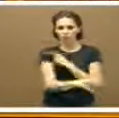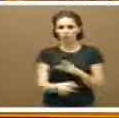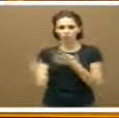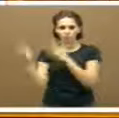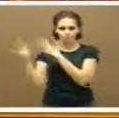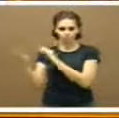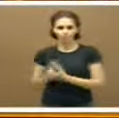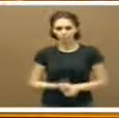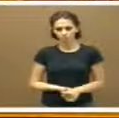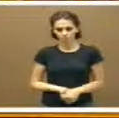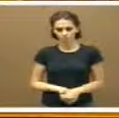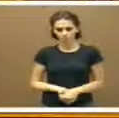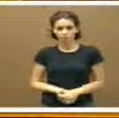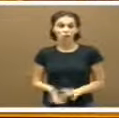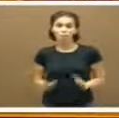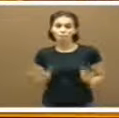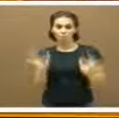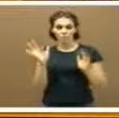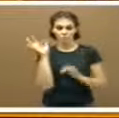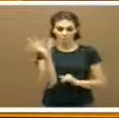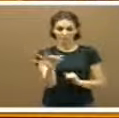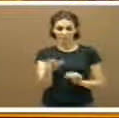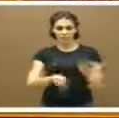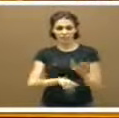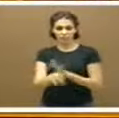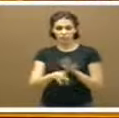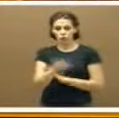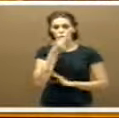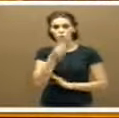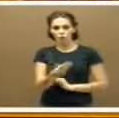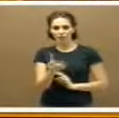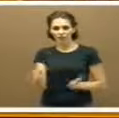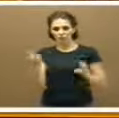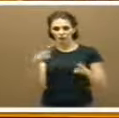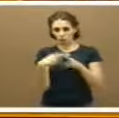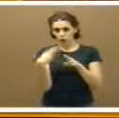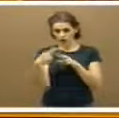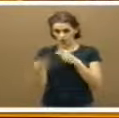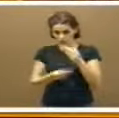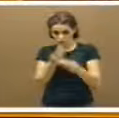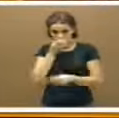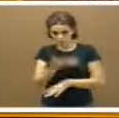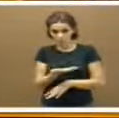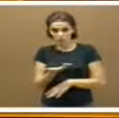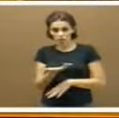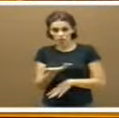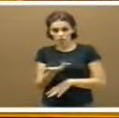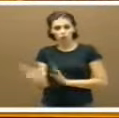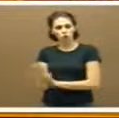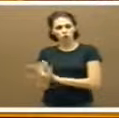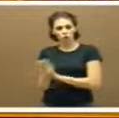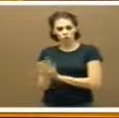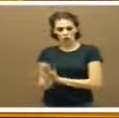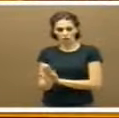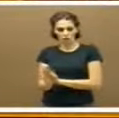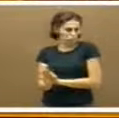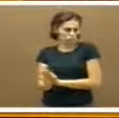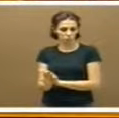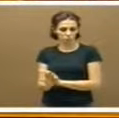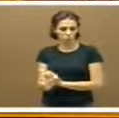Pero es que, además, la buena gestión en la aplicación de las medidas continuó cuando supimos